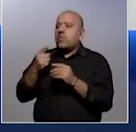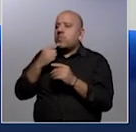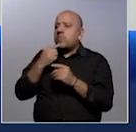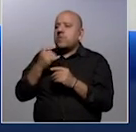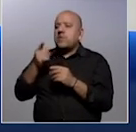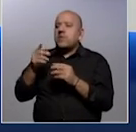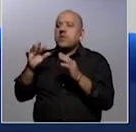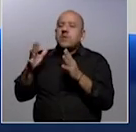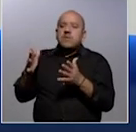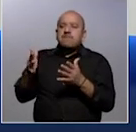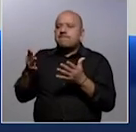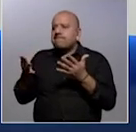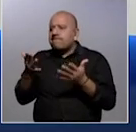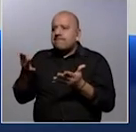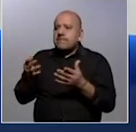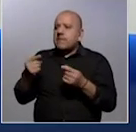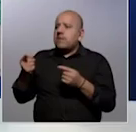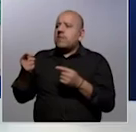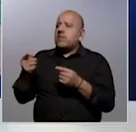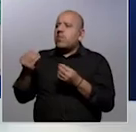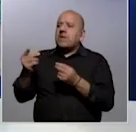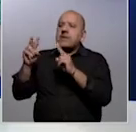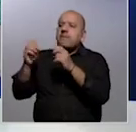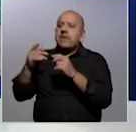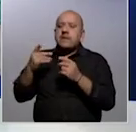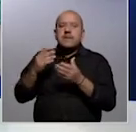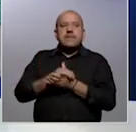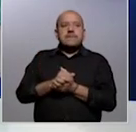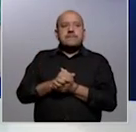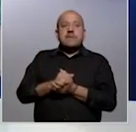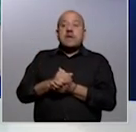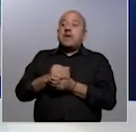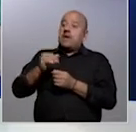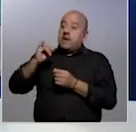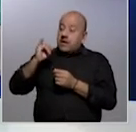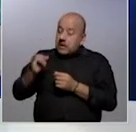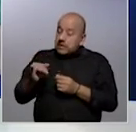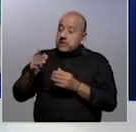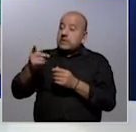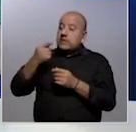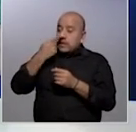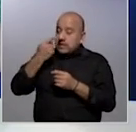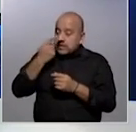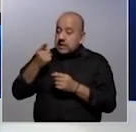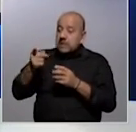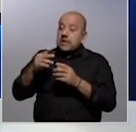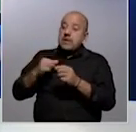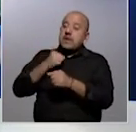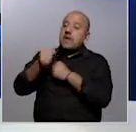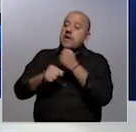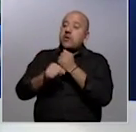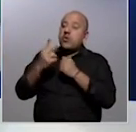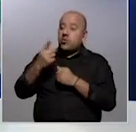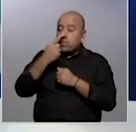ciudadanía que tengan más presencia que otros bueno este es interesante la evolución desde el 2013